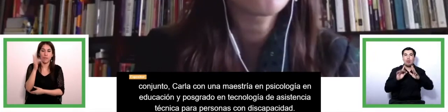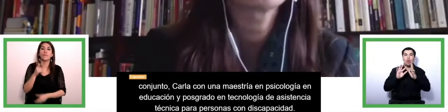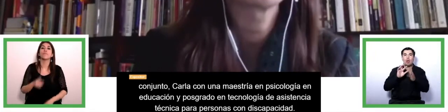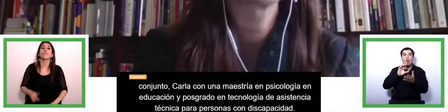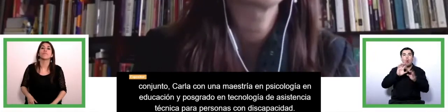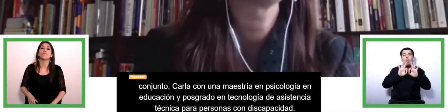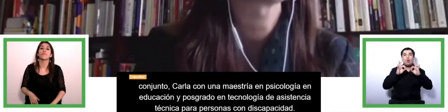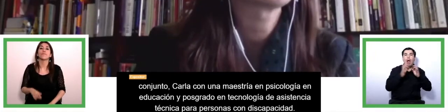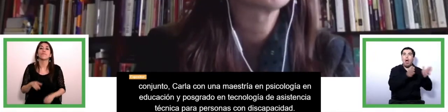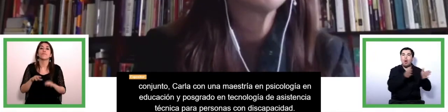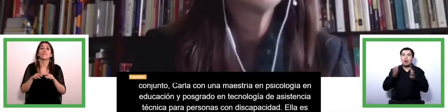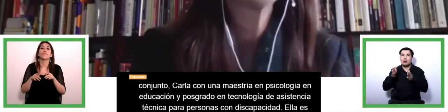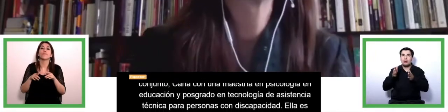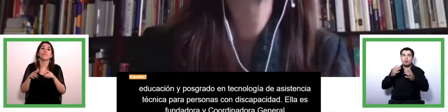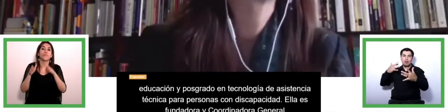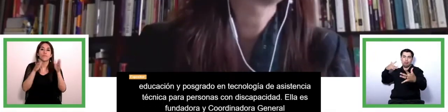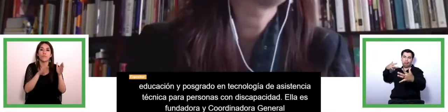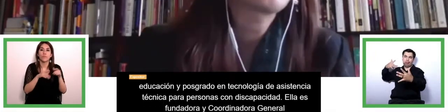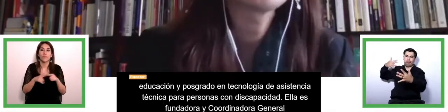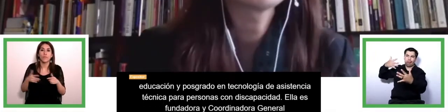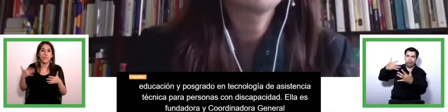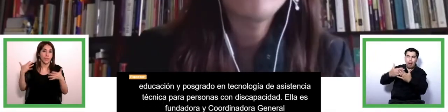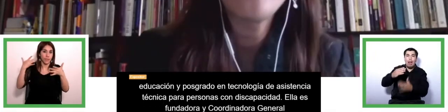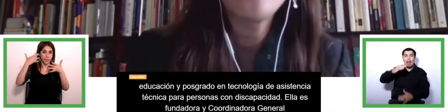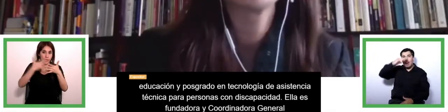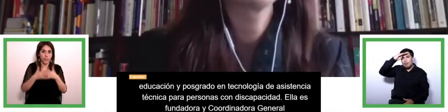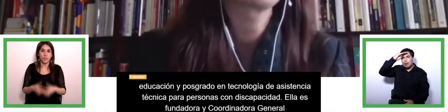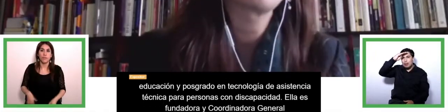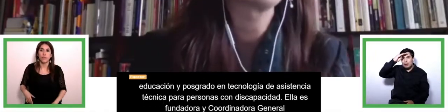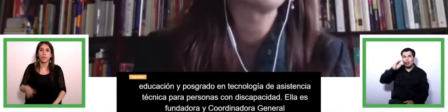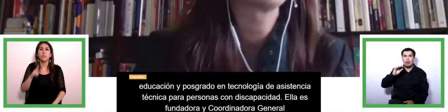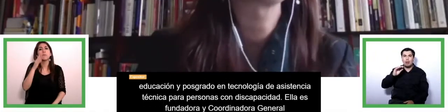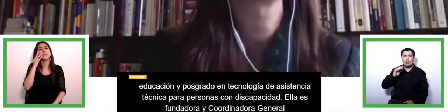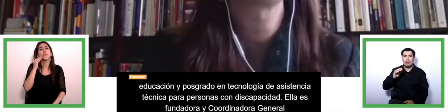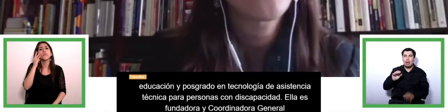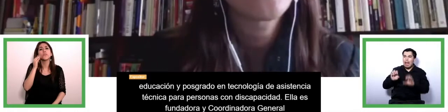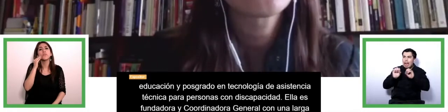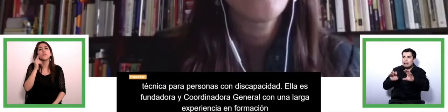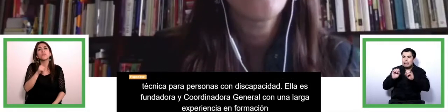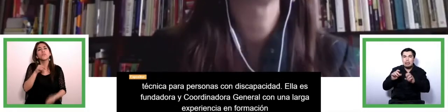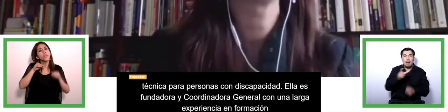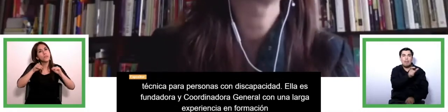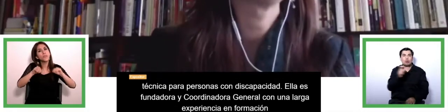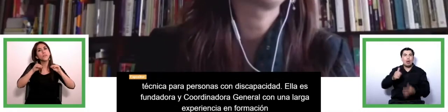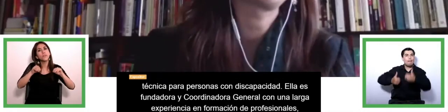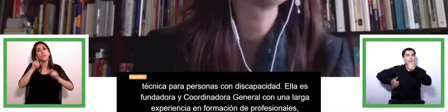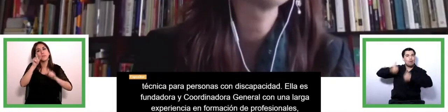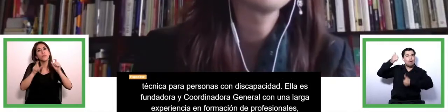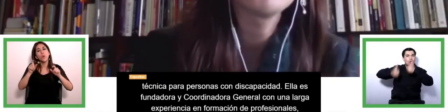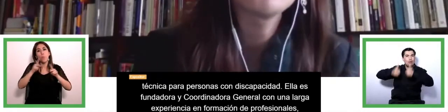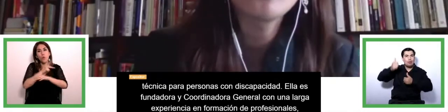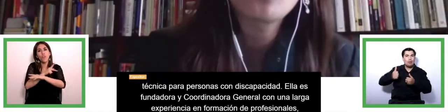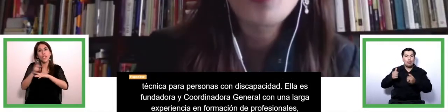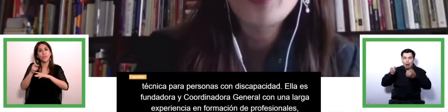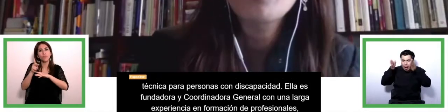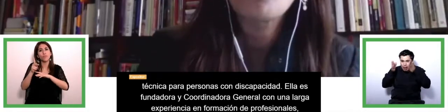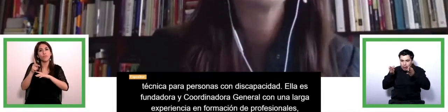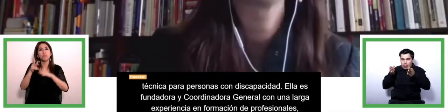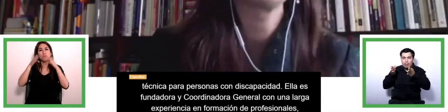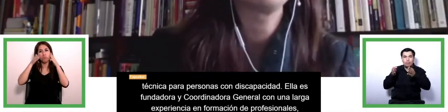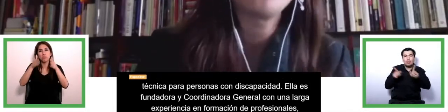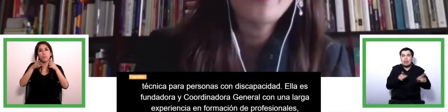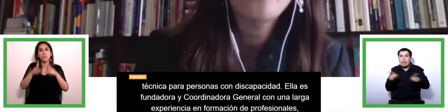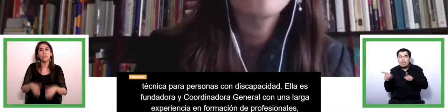de Mais Diferenças, una organización con una larga experiencia en formación de profesionales, asistencia a la gestión de